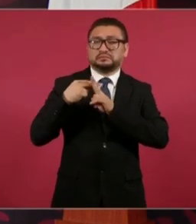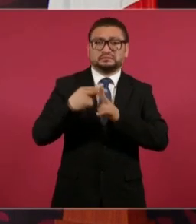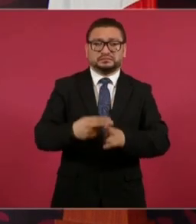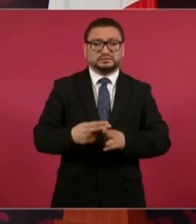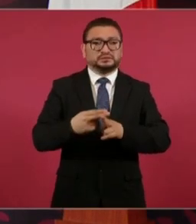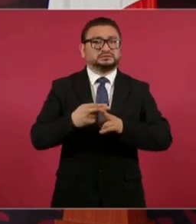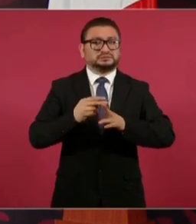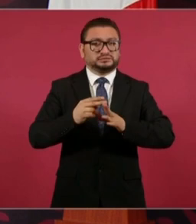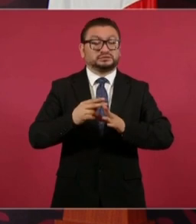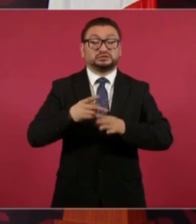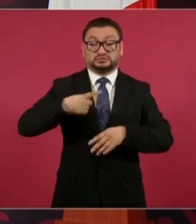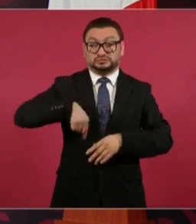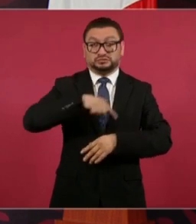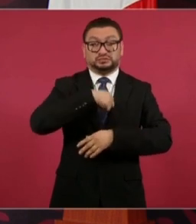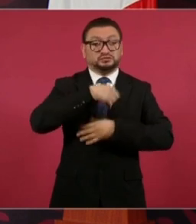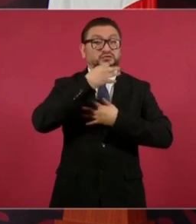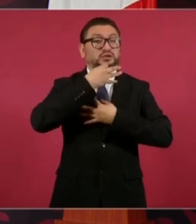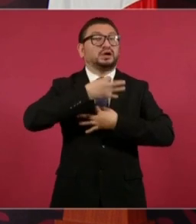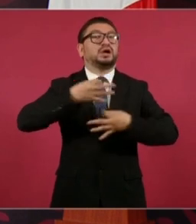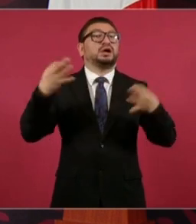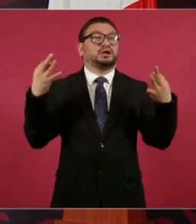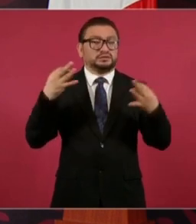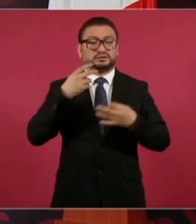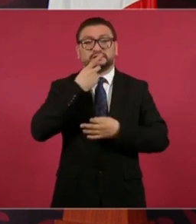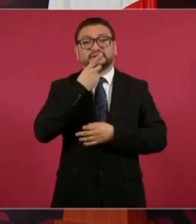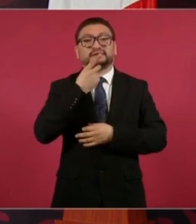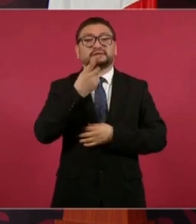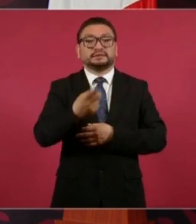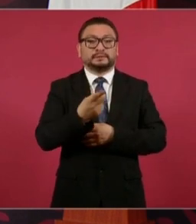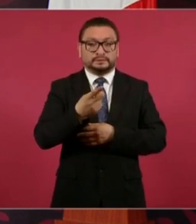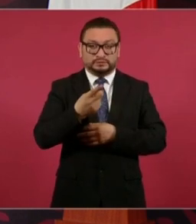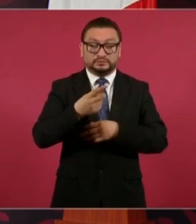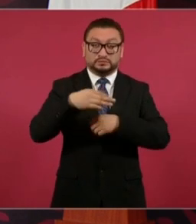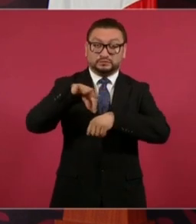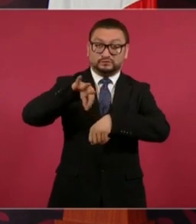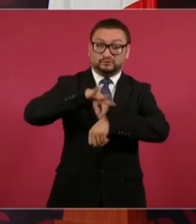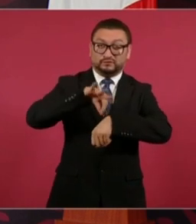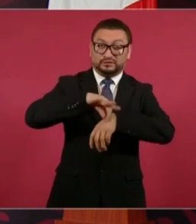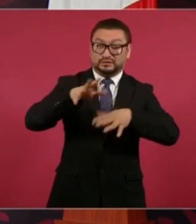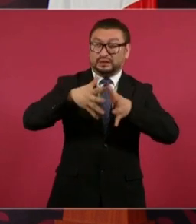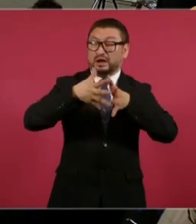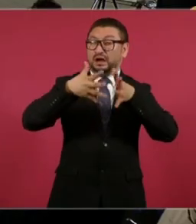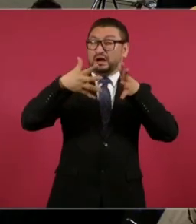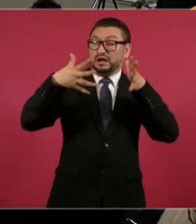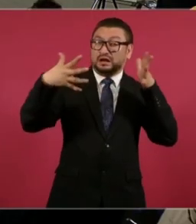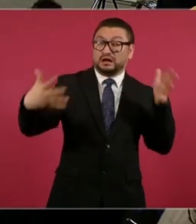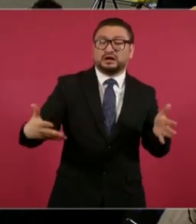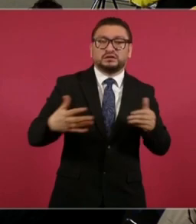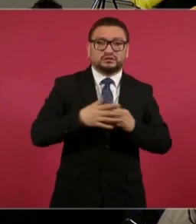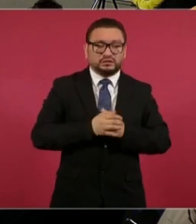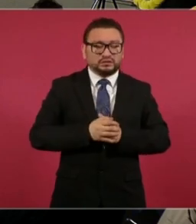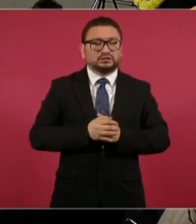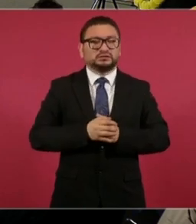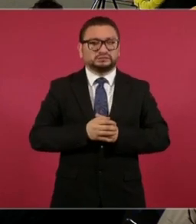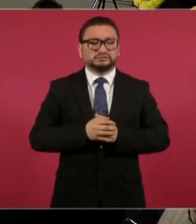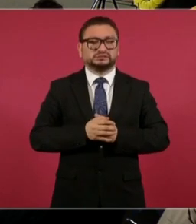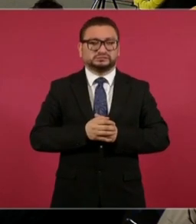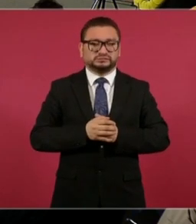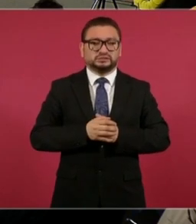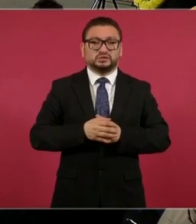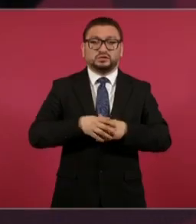que dijimos Hablamos de una mega farmacia